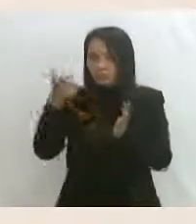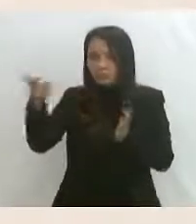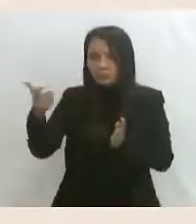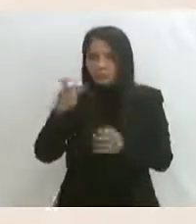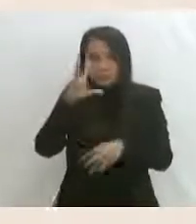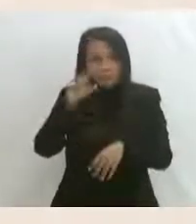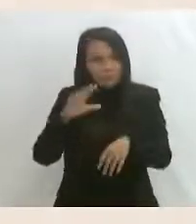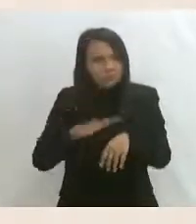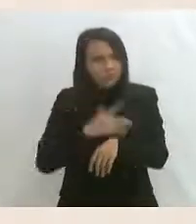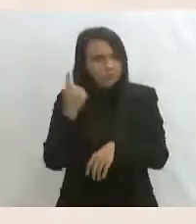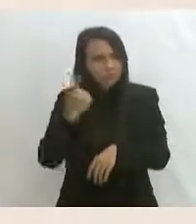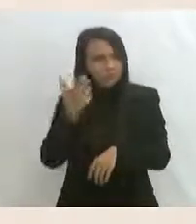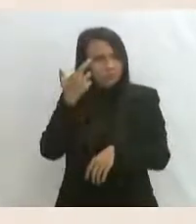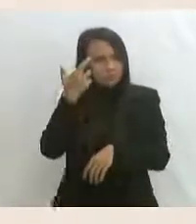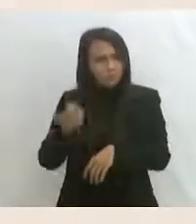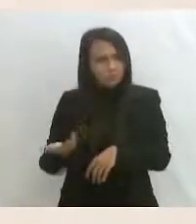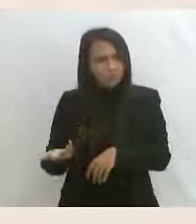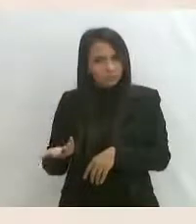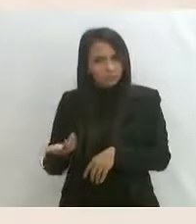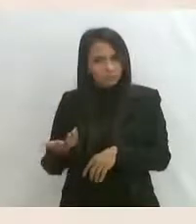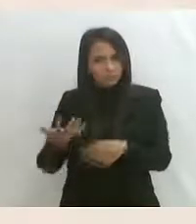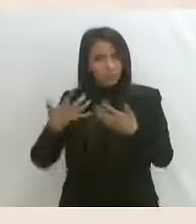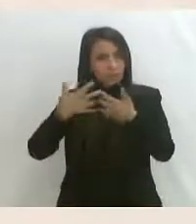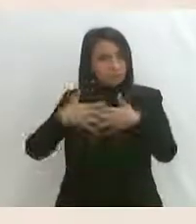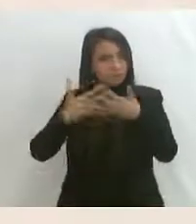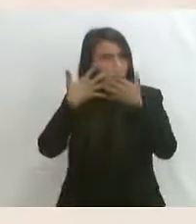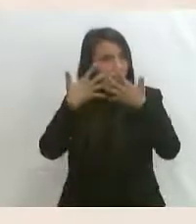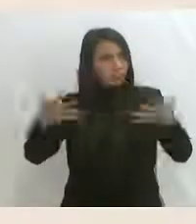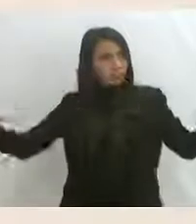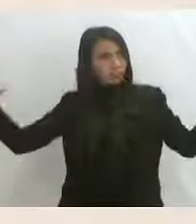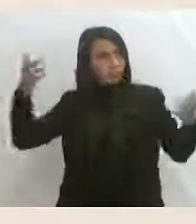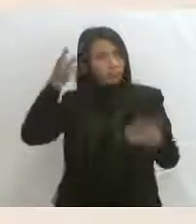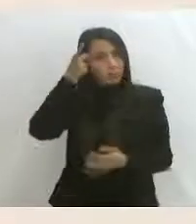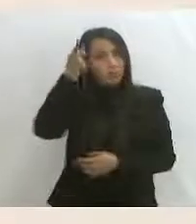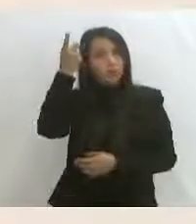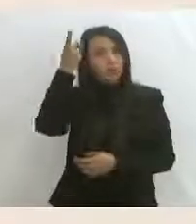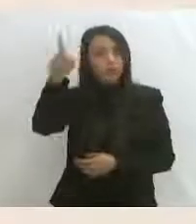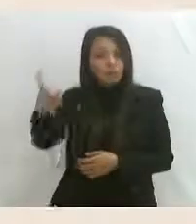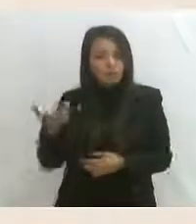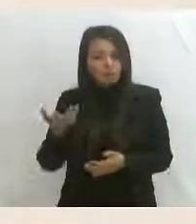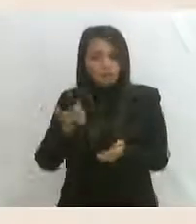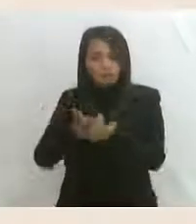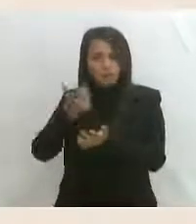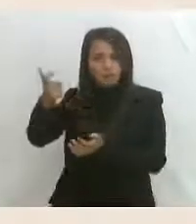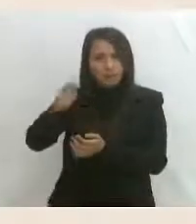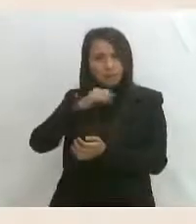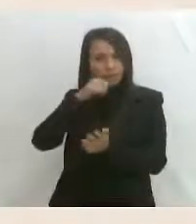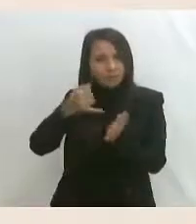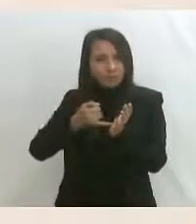el dueño de una gran empresa o un banquero?